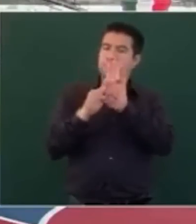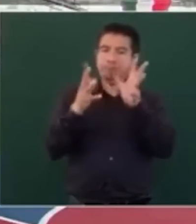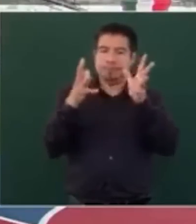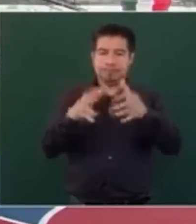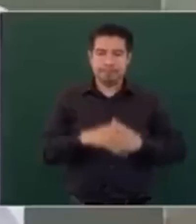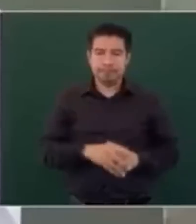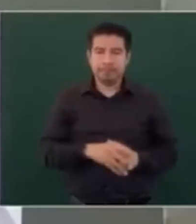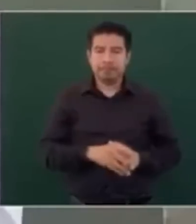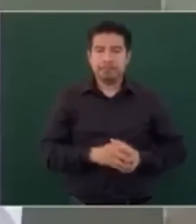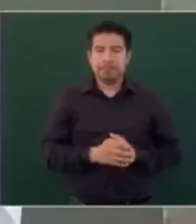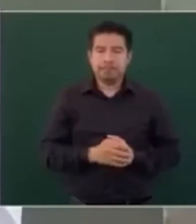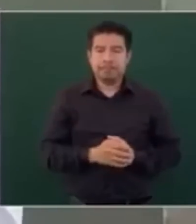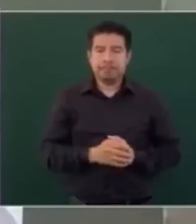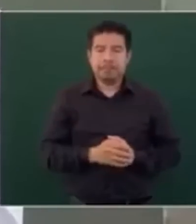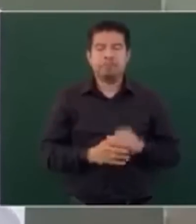para tener